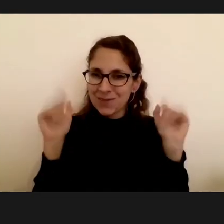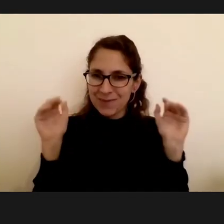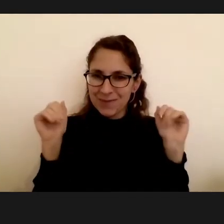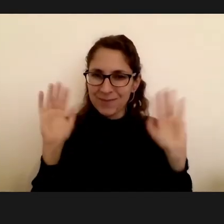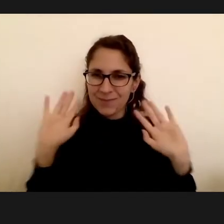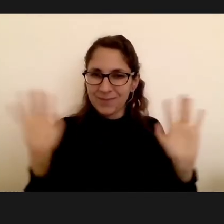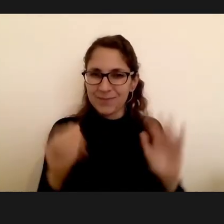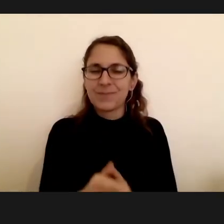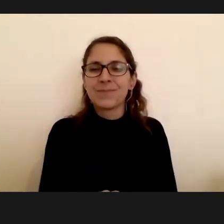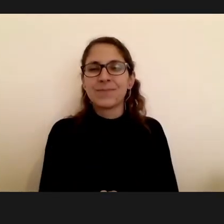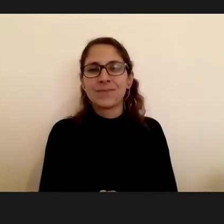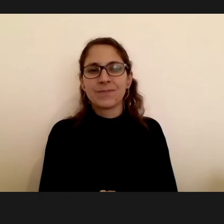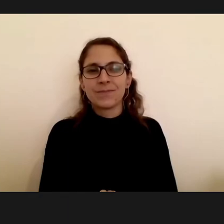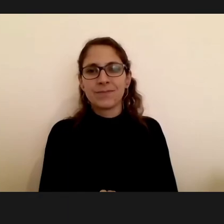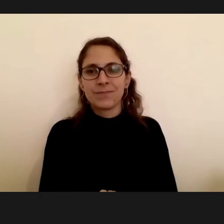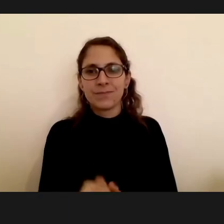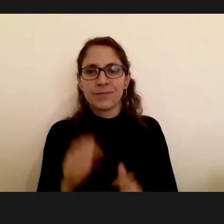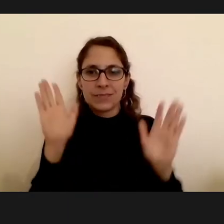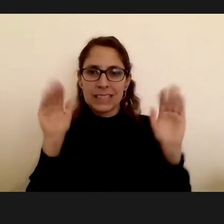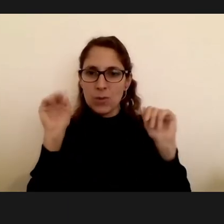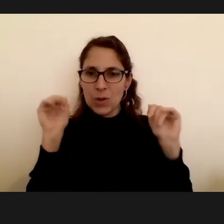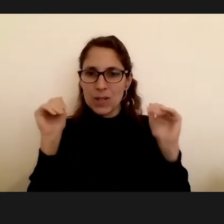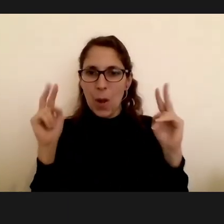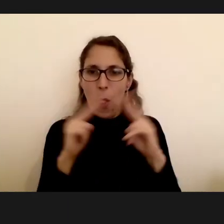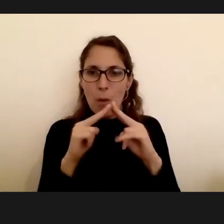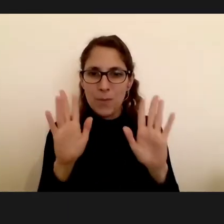vemos. No, profe. Chao, Chao, profe. gracias. Gracias por todo.